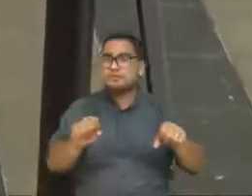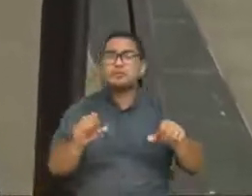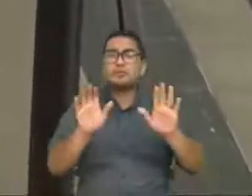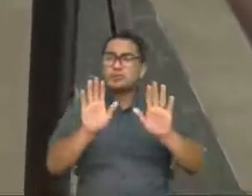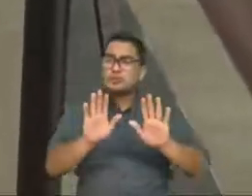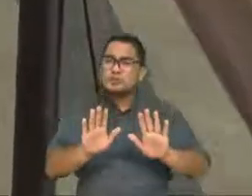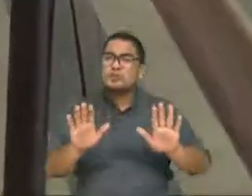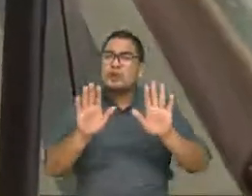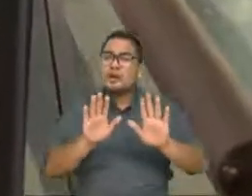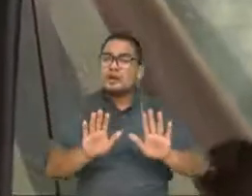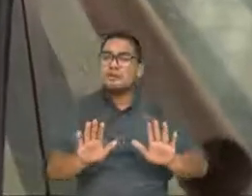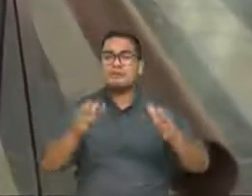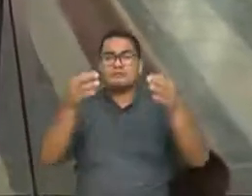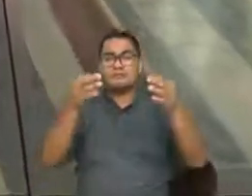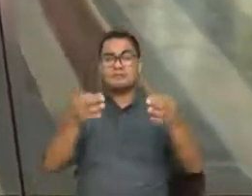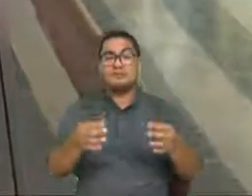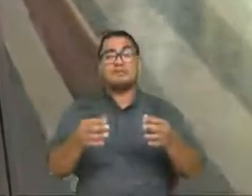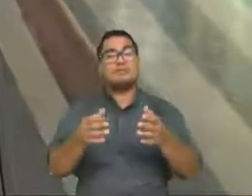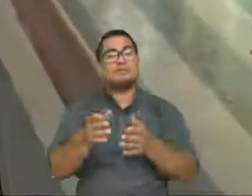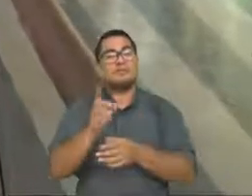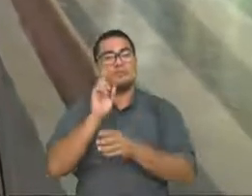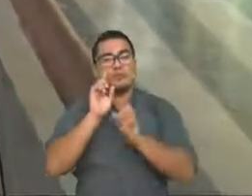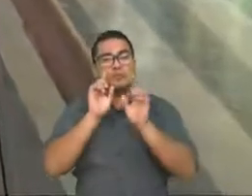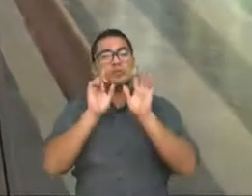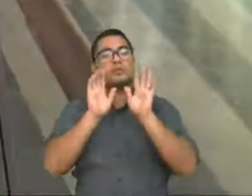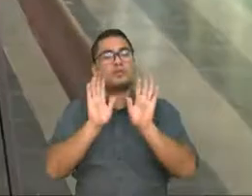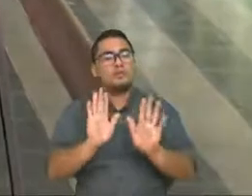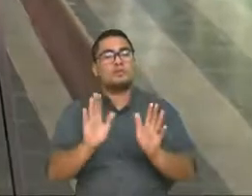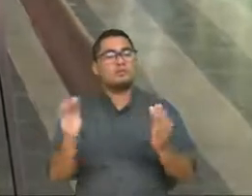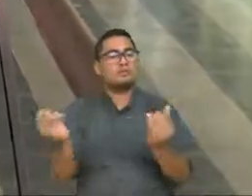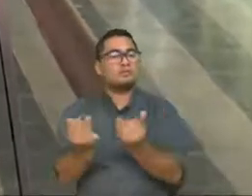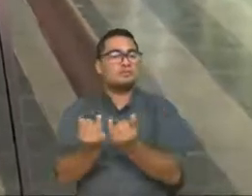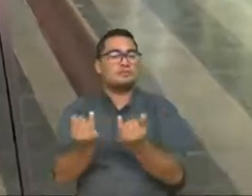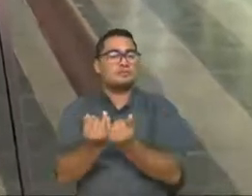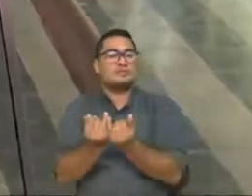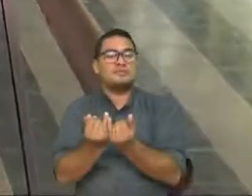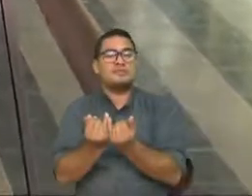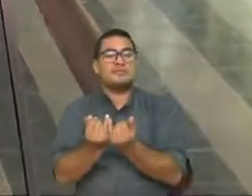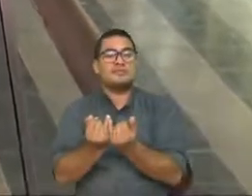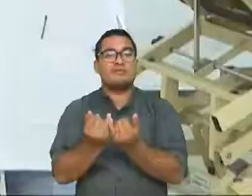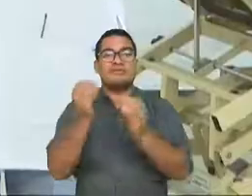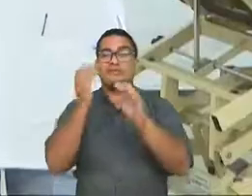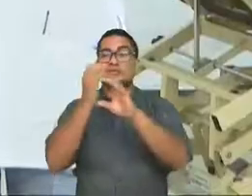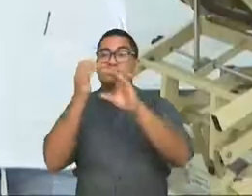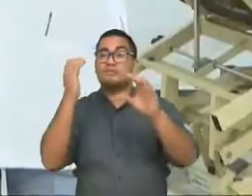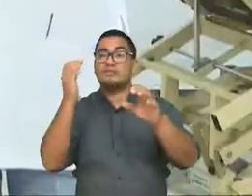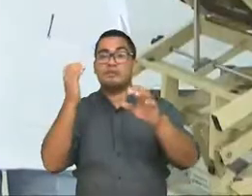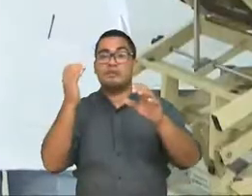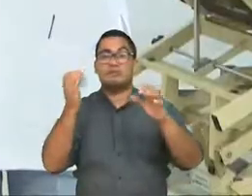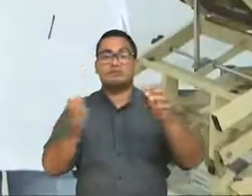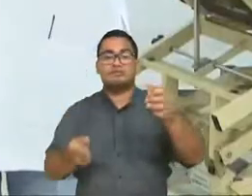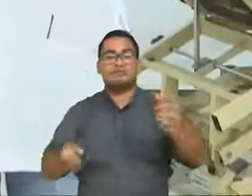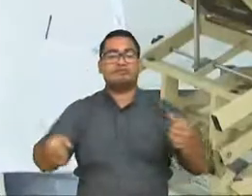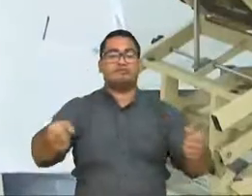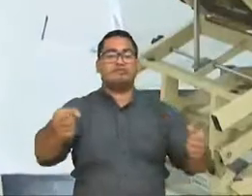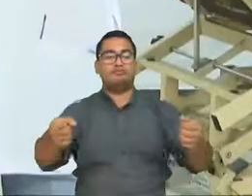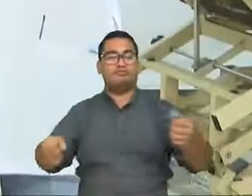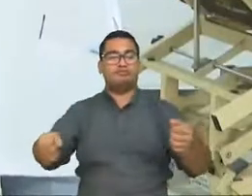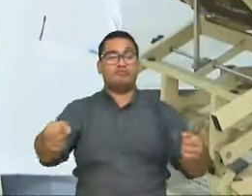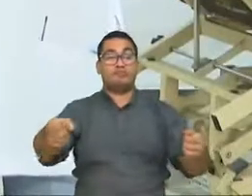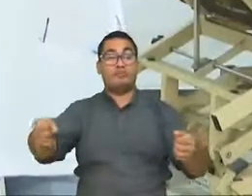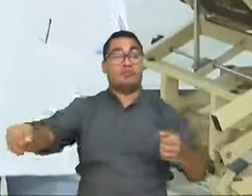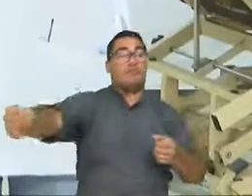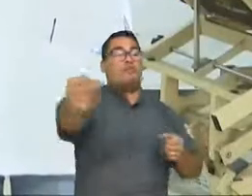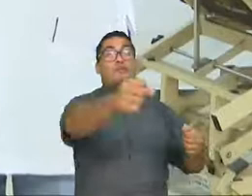hacer, sino pues con cautela. Igual con los buceros, porque se miran muchos choques,